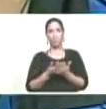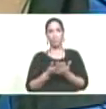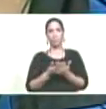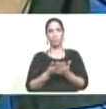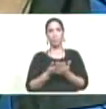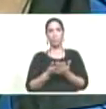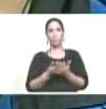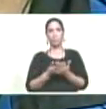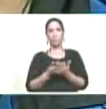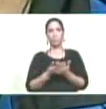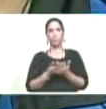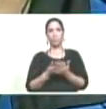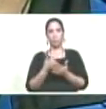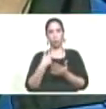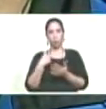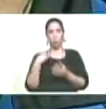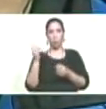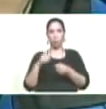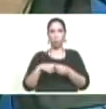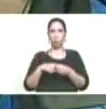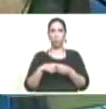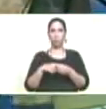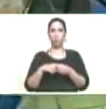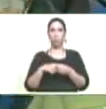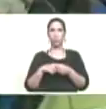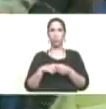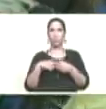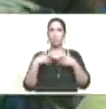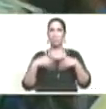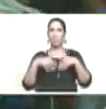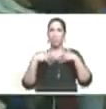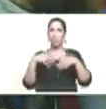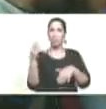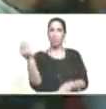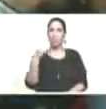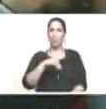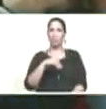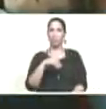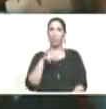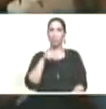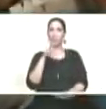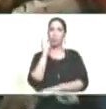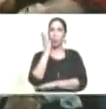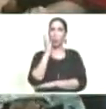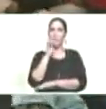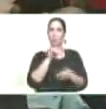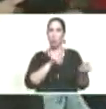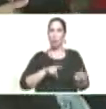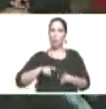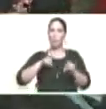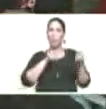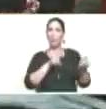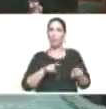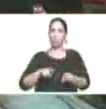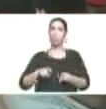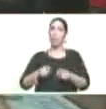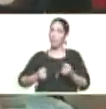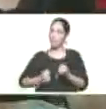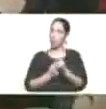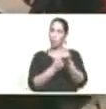como un miembro, un militante más de ese congreso campesino. Cuente conmigo desde